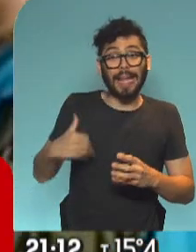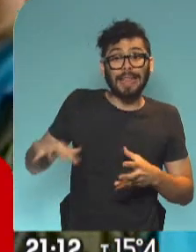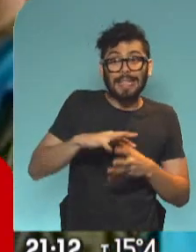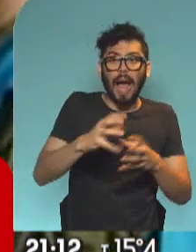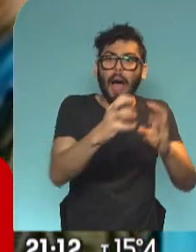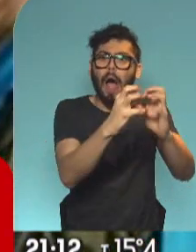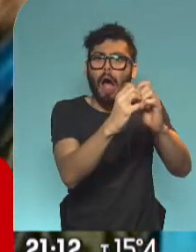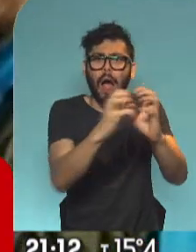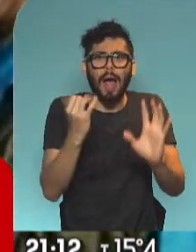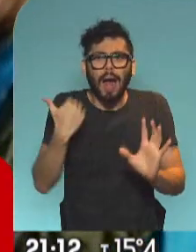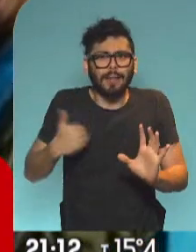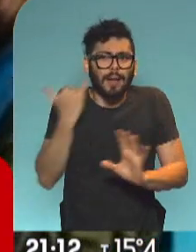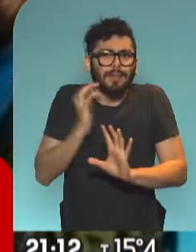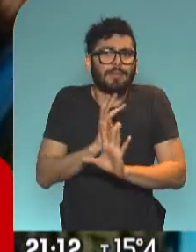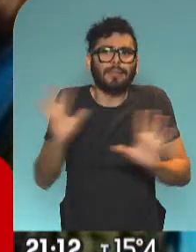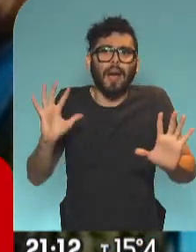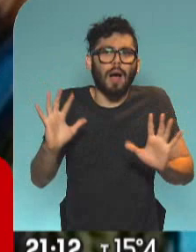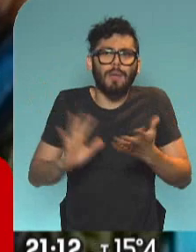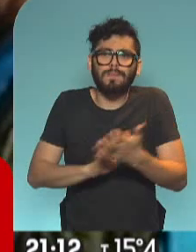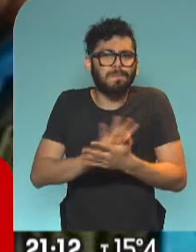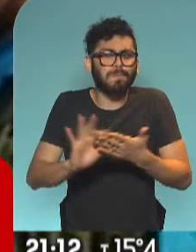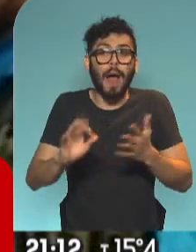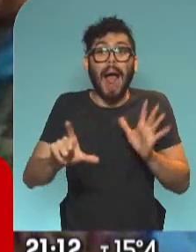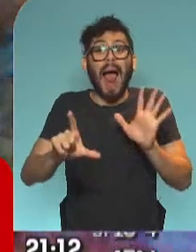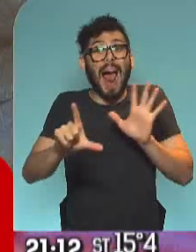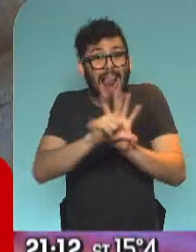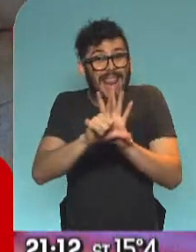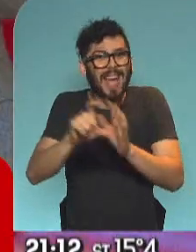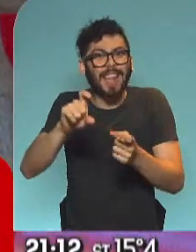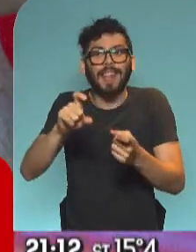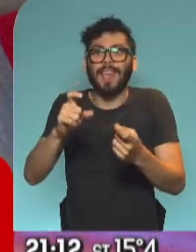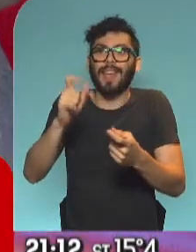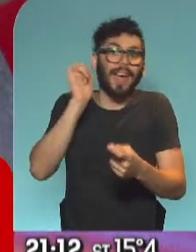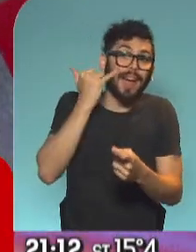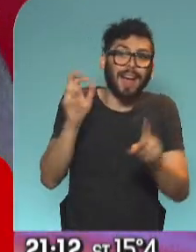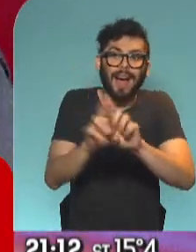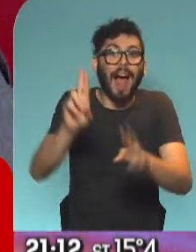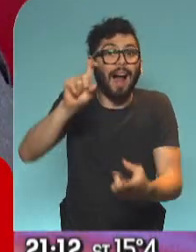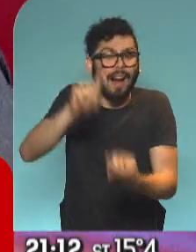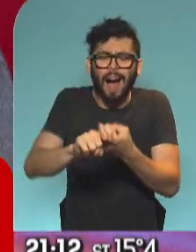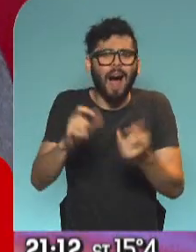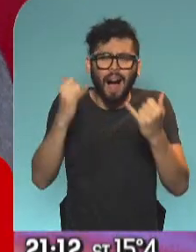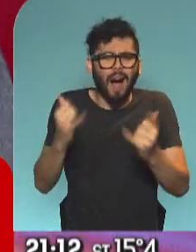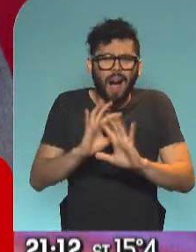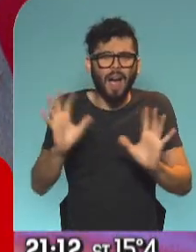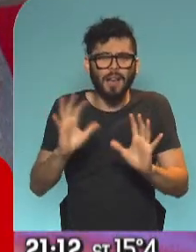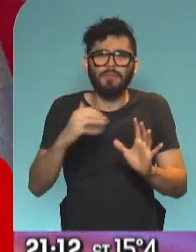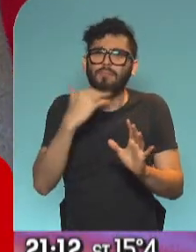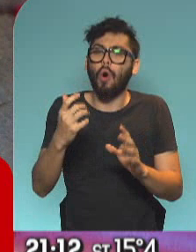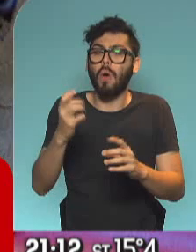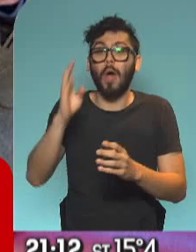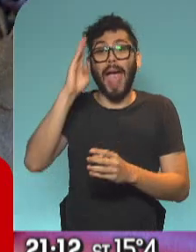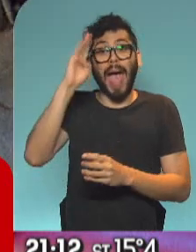tenemos saldado. Bien. En Argentina tenemos ley de matrimonio igualitario y no hay diferencia entre un matrimonio heterosexual